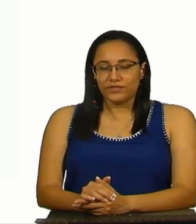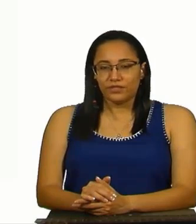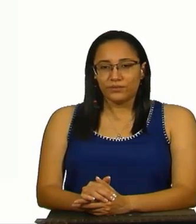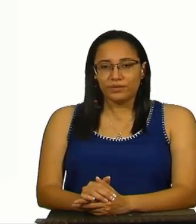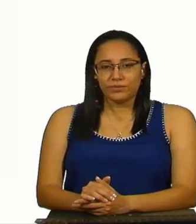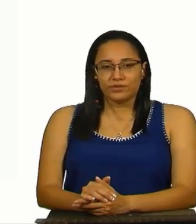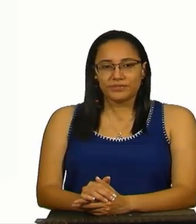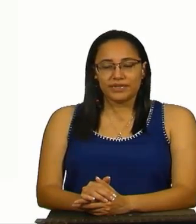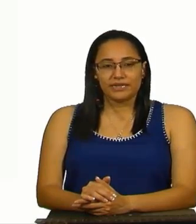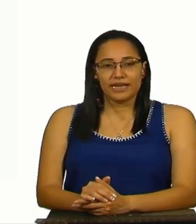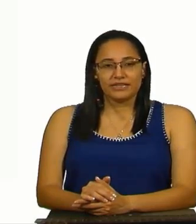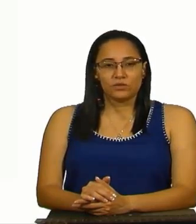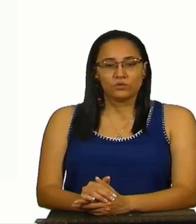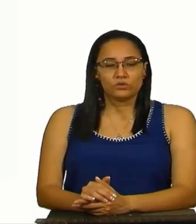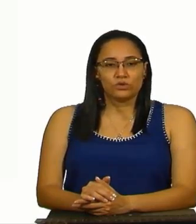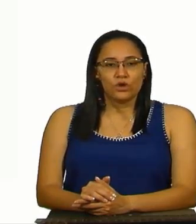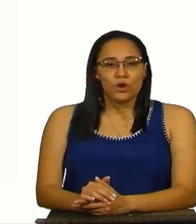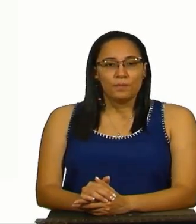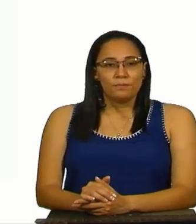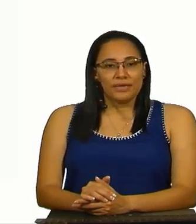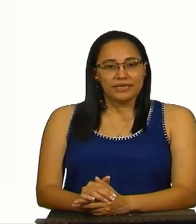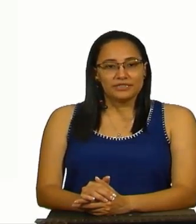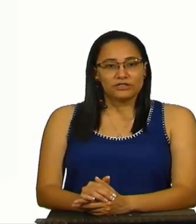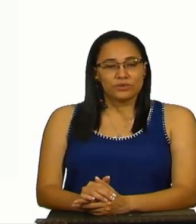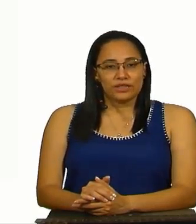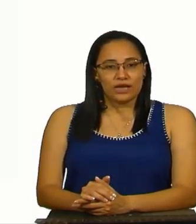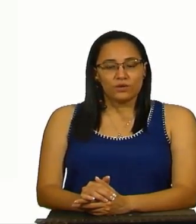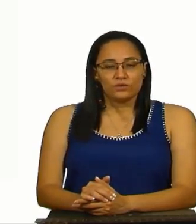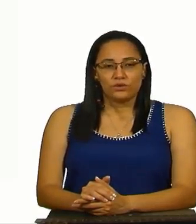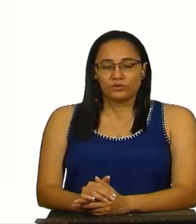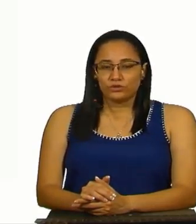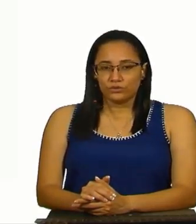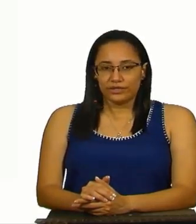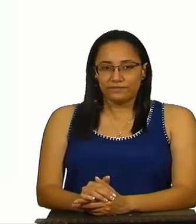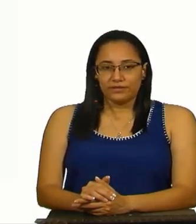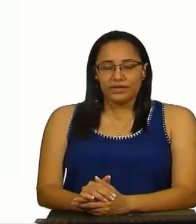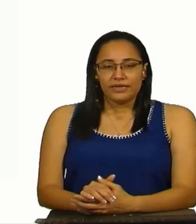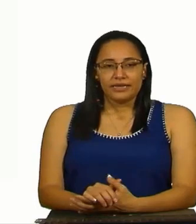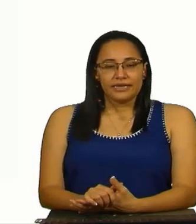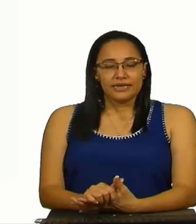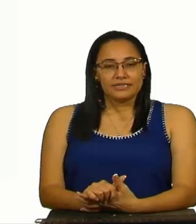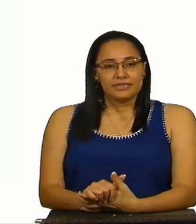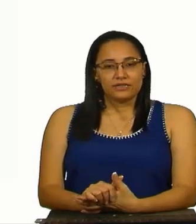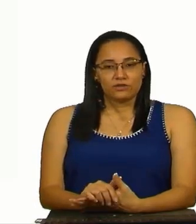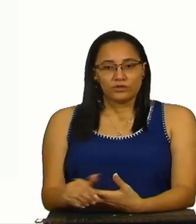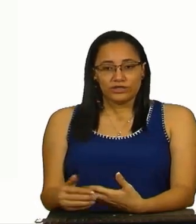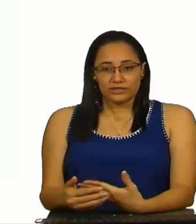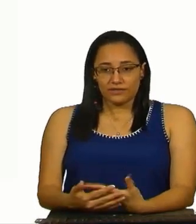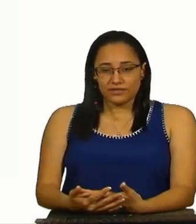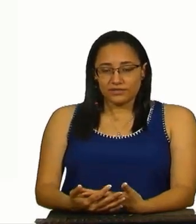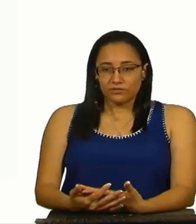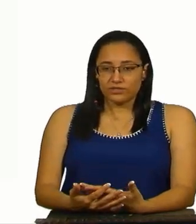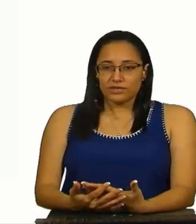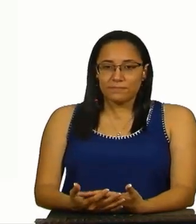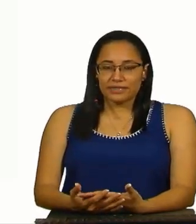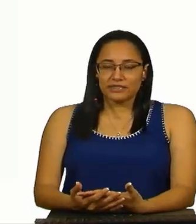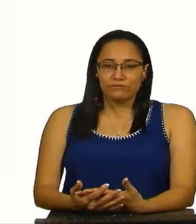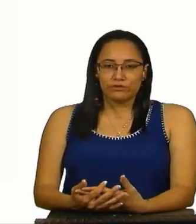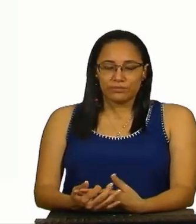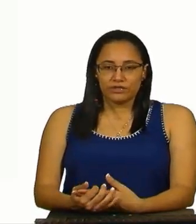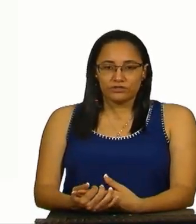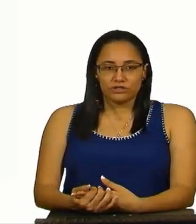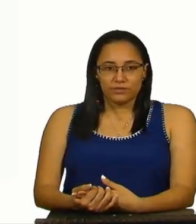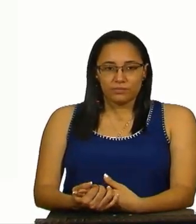informal of the three verbs and that is also means to allow or to leave. ¿Qué quiere decir? Como les estaba diciendo, es el